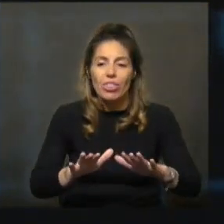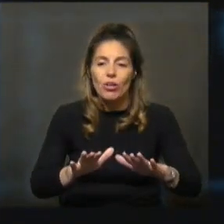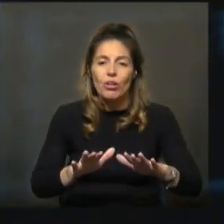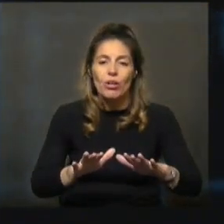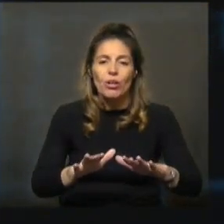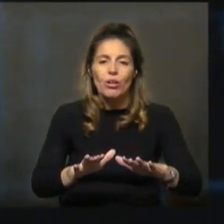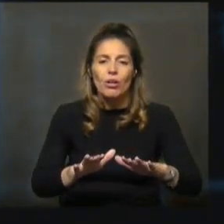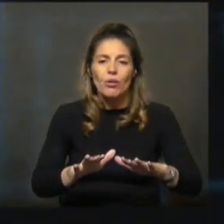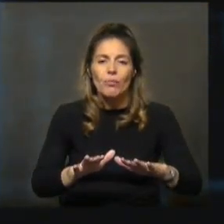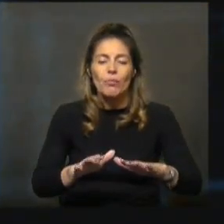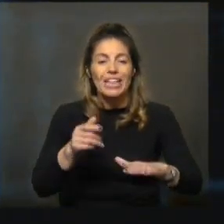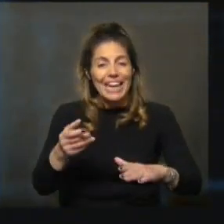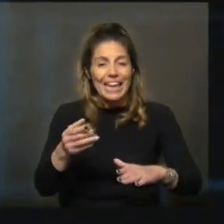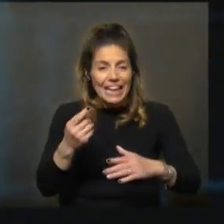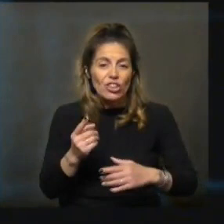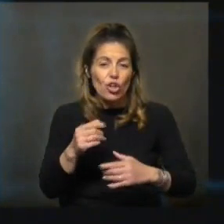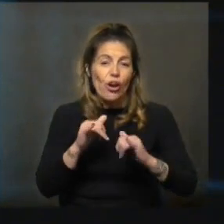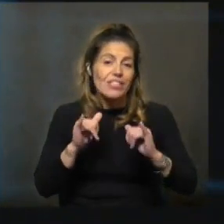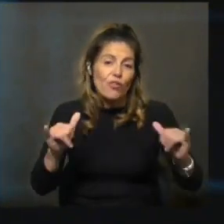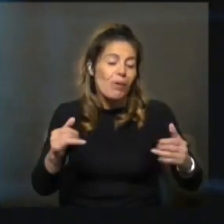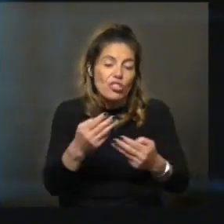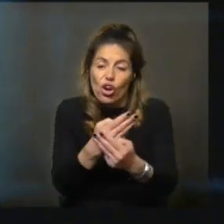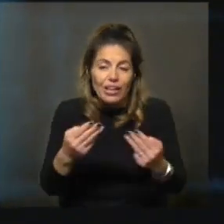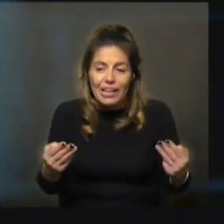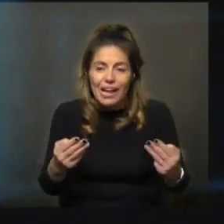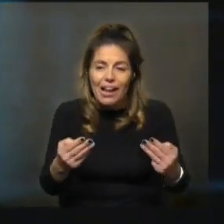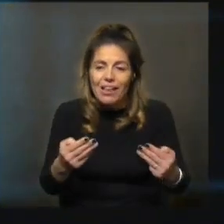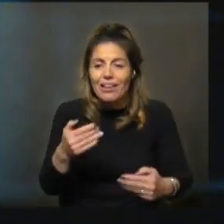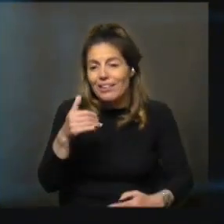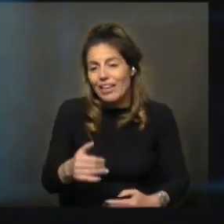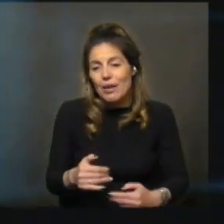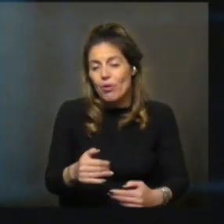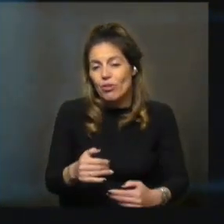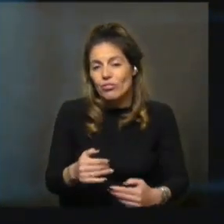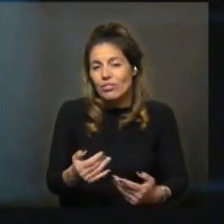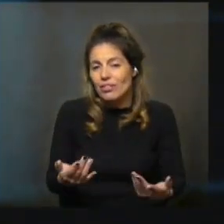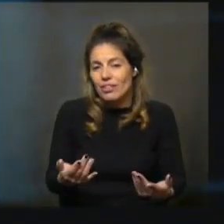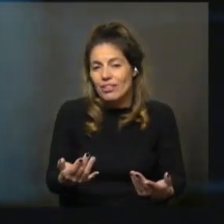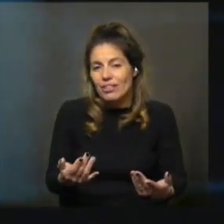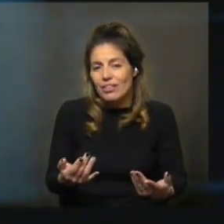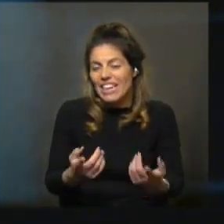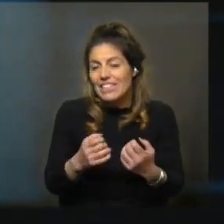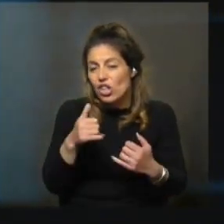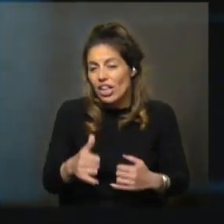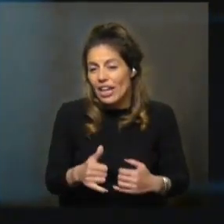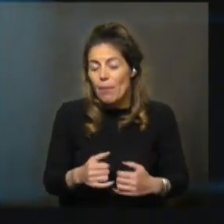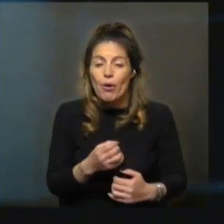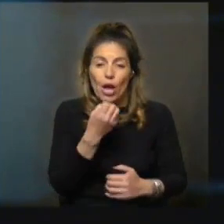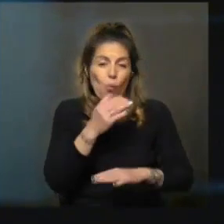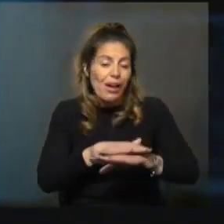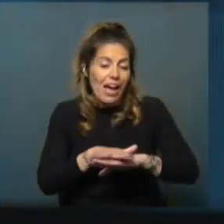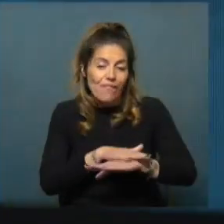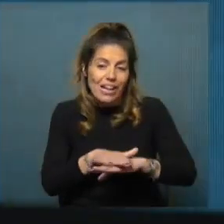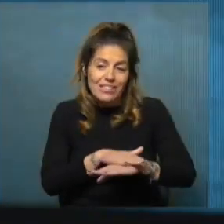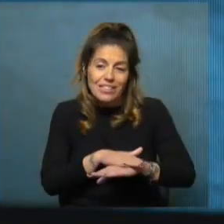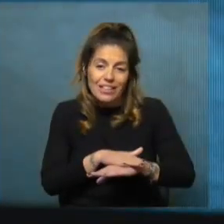tien forma parte de la información general que tenemos que tener este para tener una buena base sobre la que